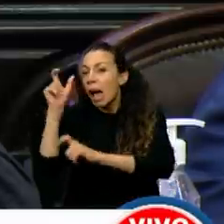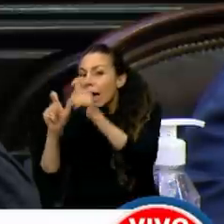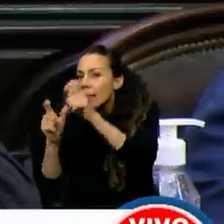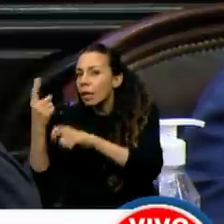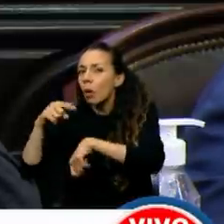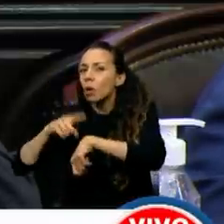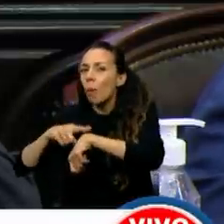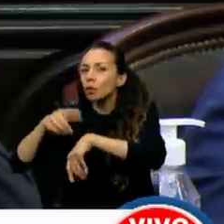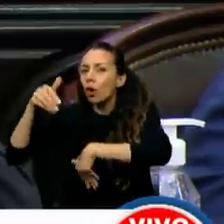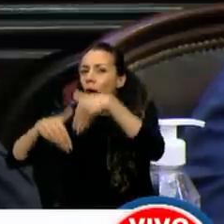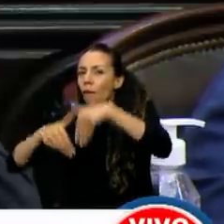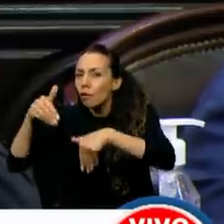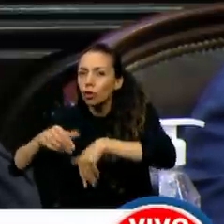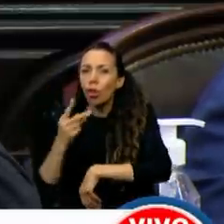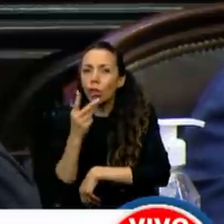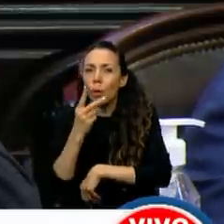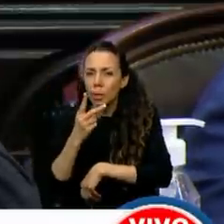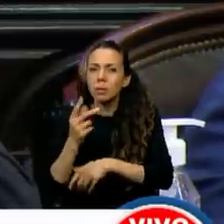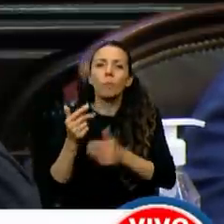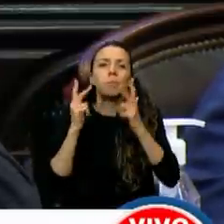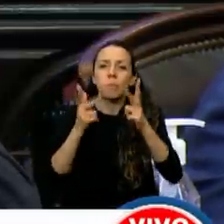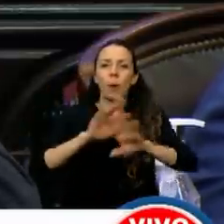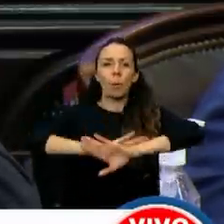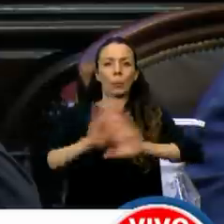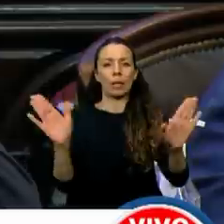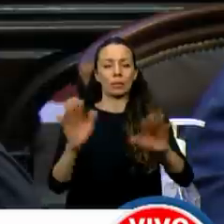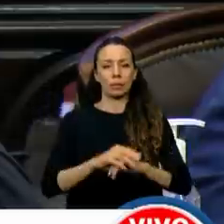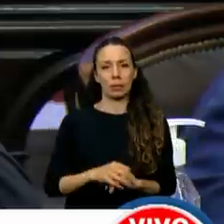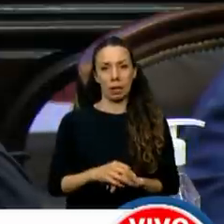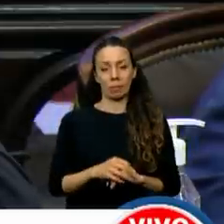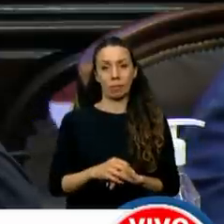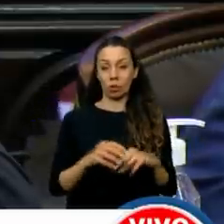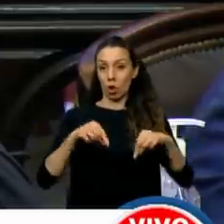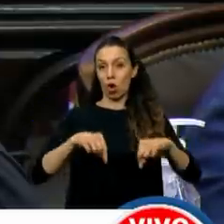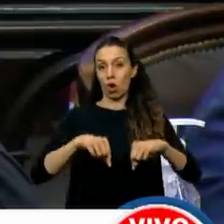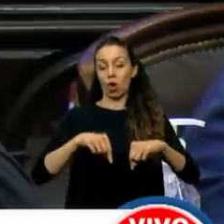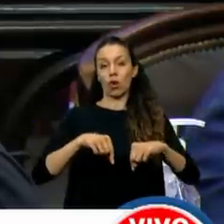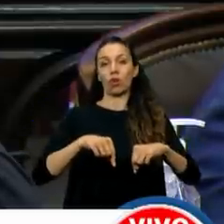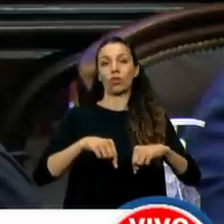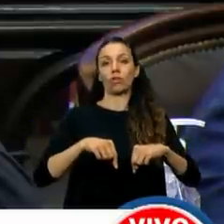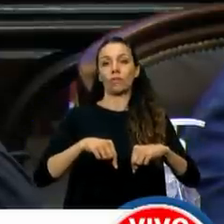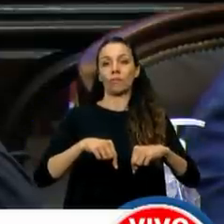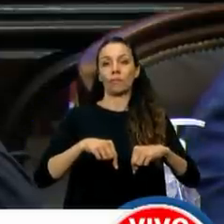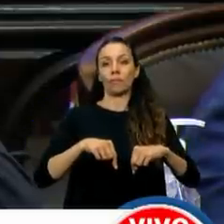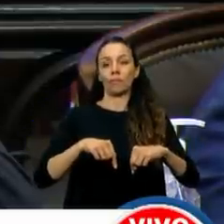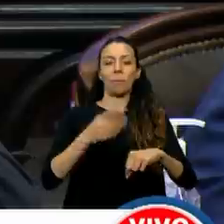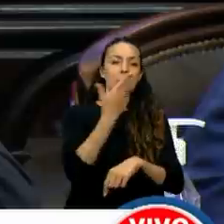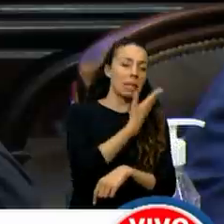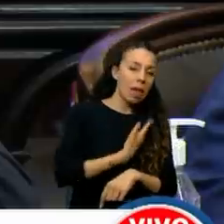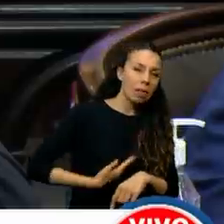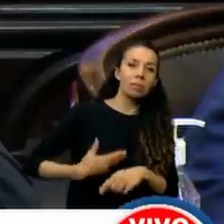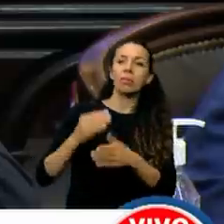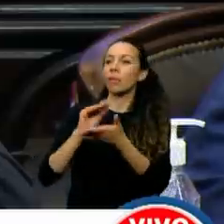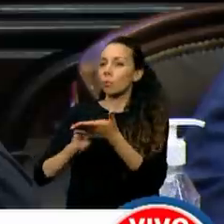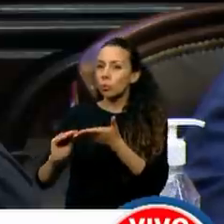y les dijo basta y hoy por anticipado señores diputados señor presidente